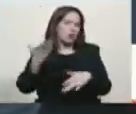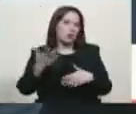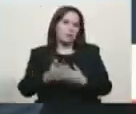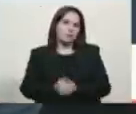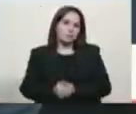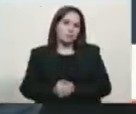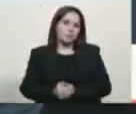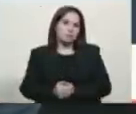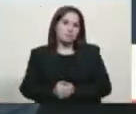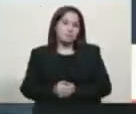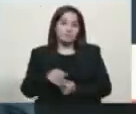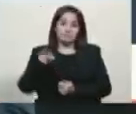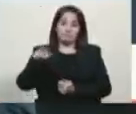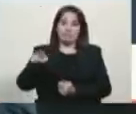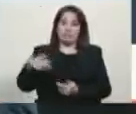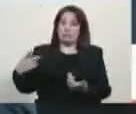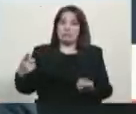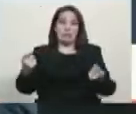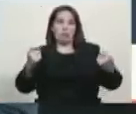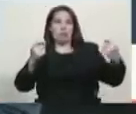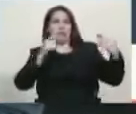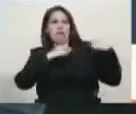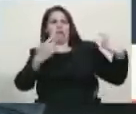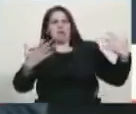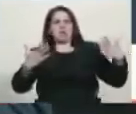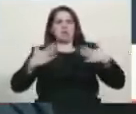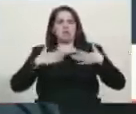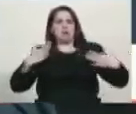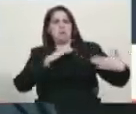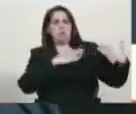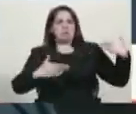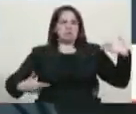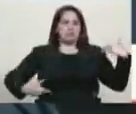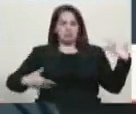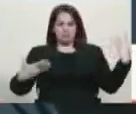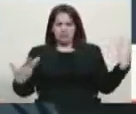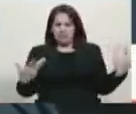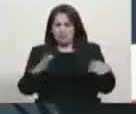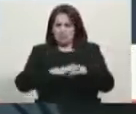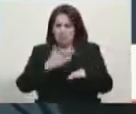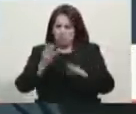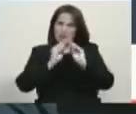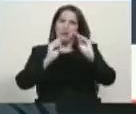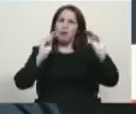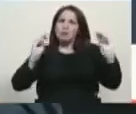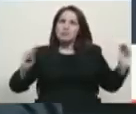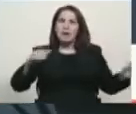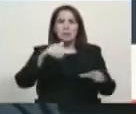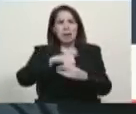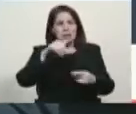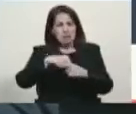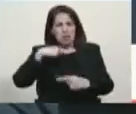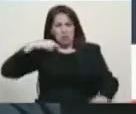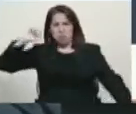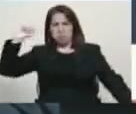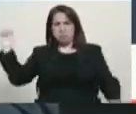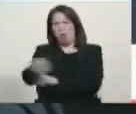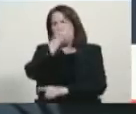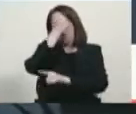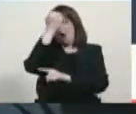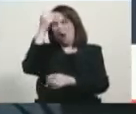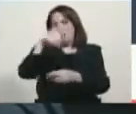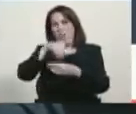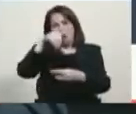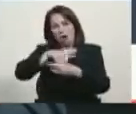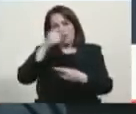El pretendido autoproclamado, ¿por qué? ¿Por qué no convoca elecciones para darle una revolcada con votos del